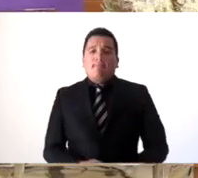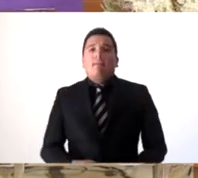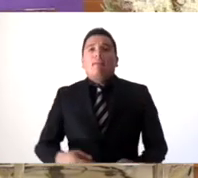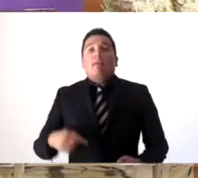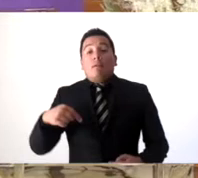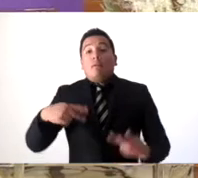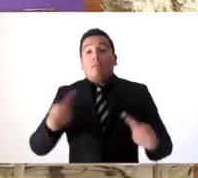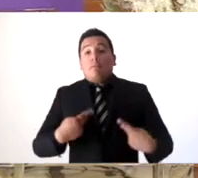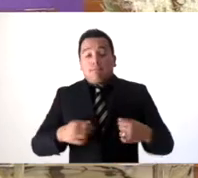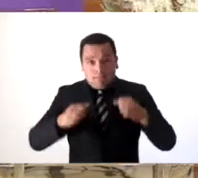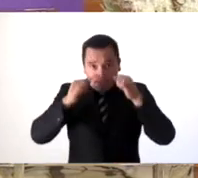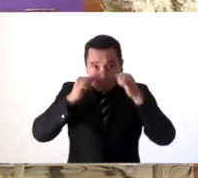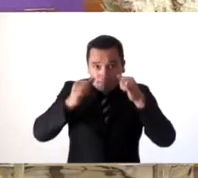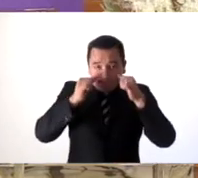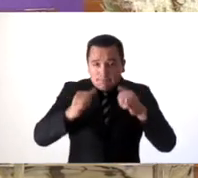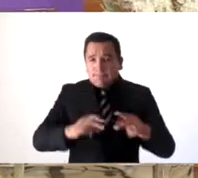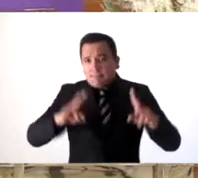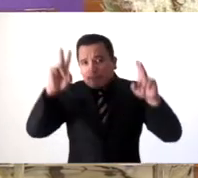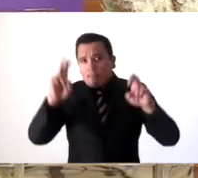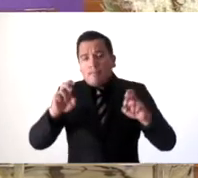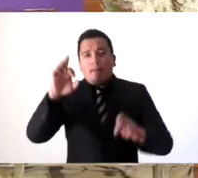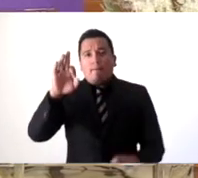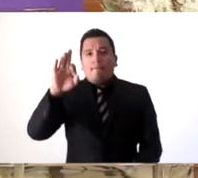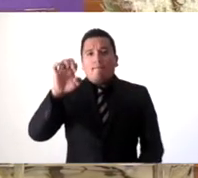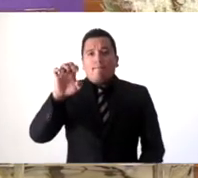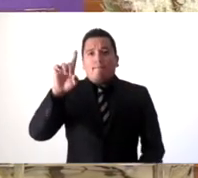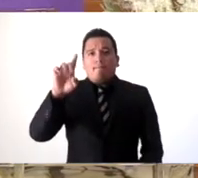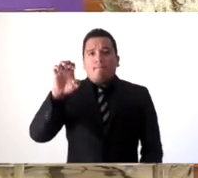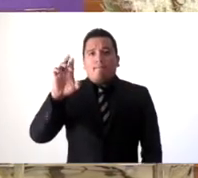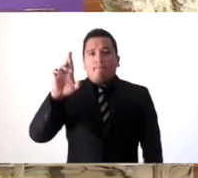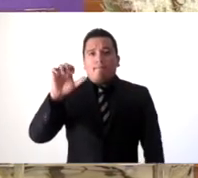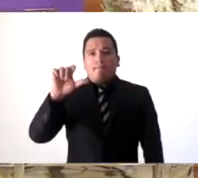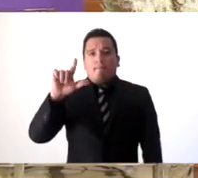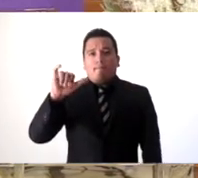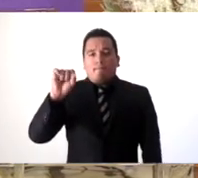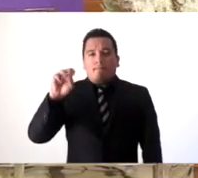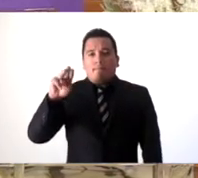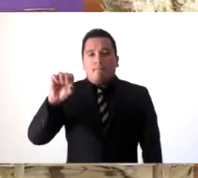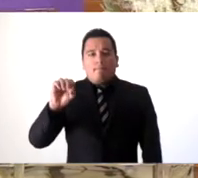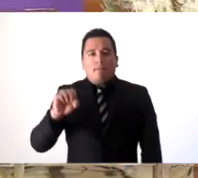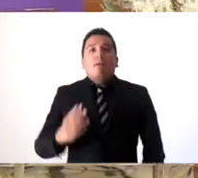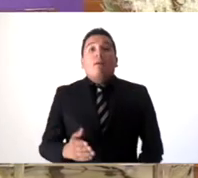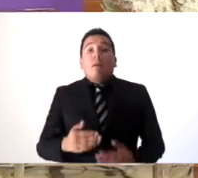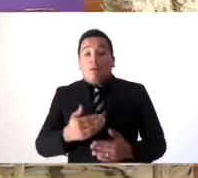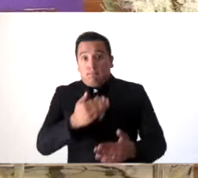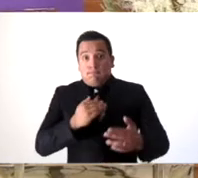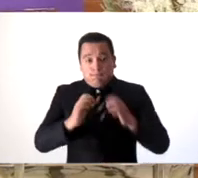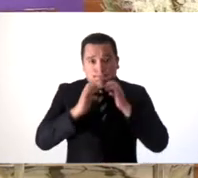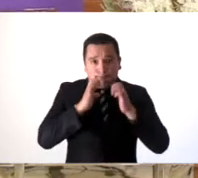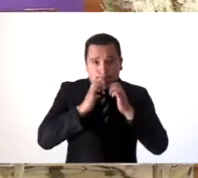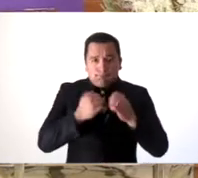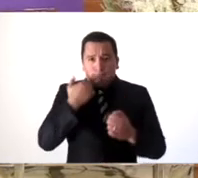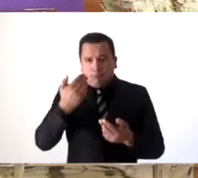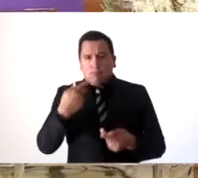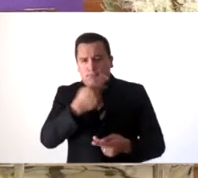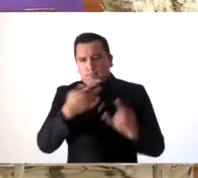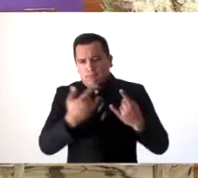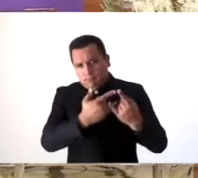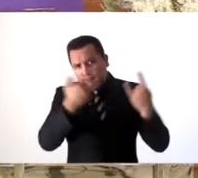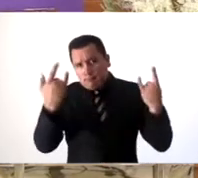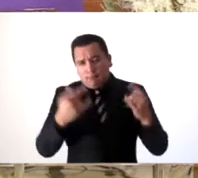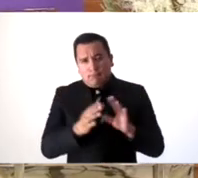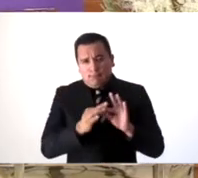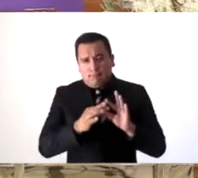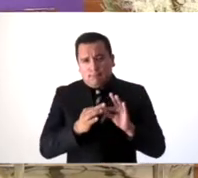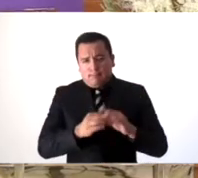interesante y muy apasionante, que es el federalismo. Permítame, antes de cederle y empezar la entrevista, leer un